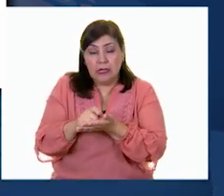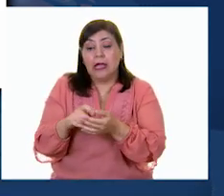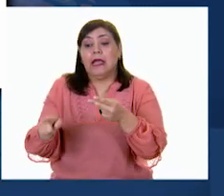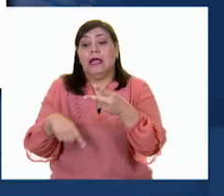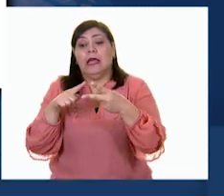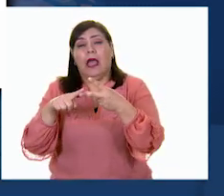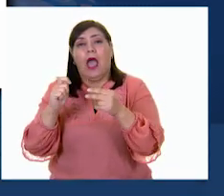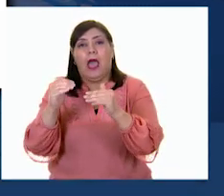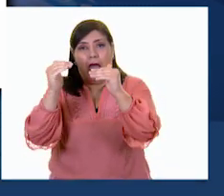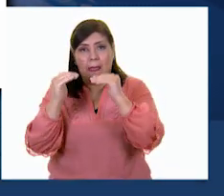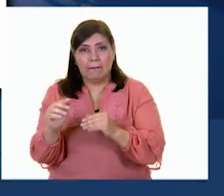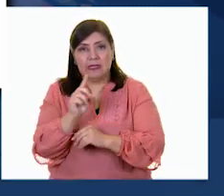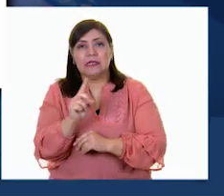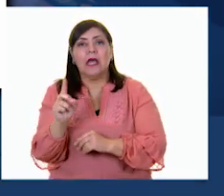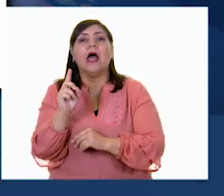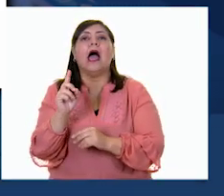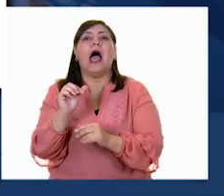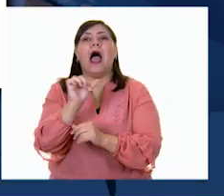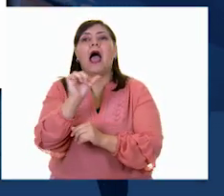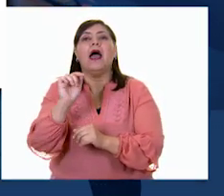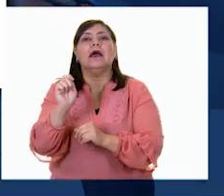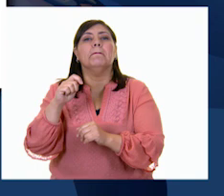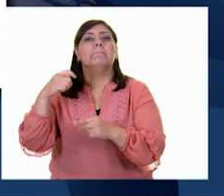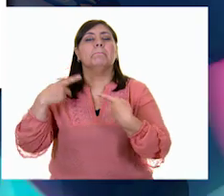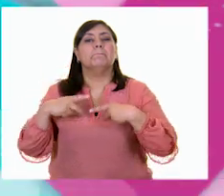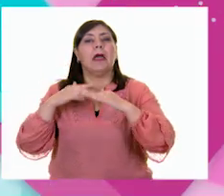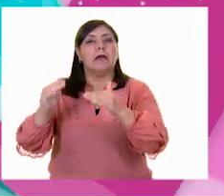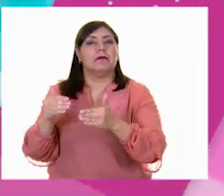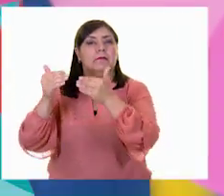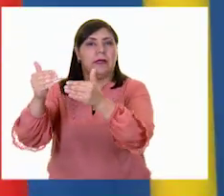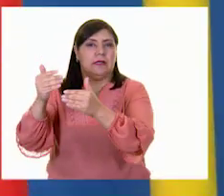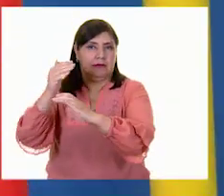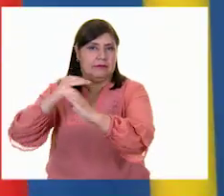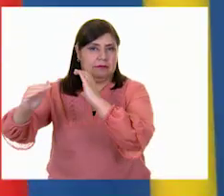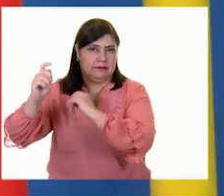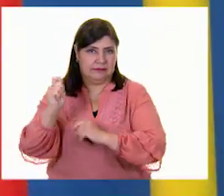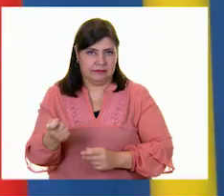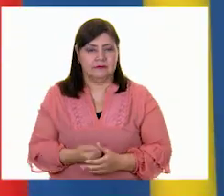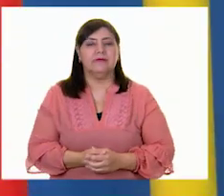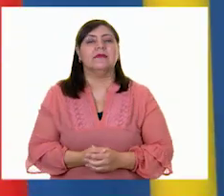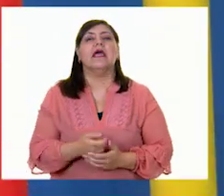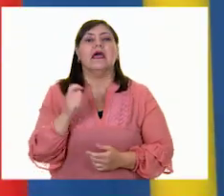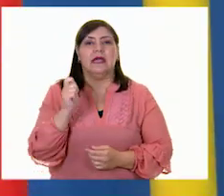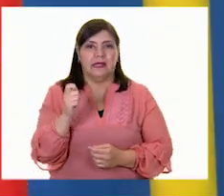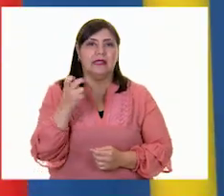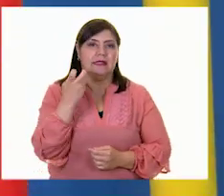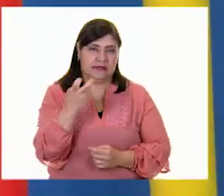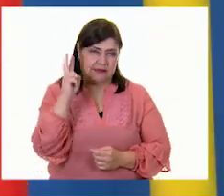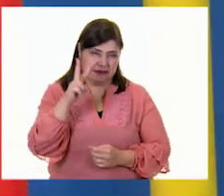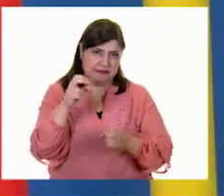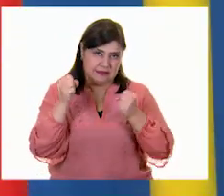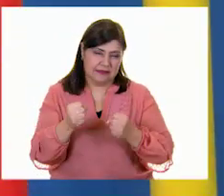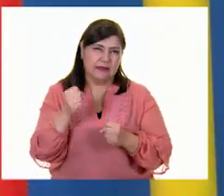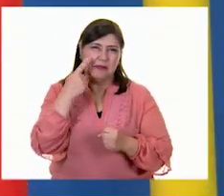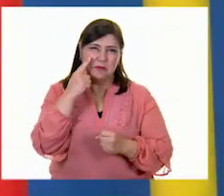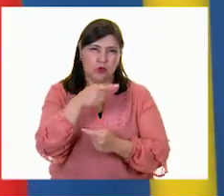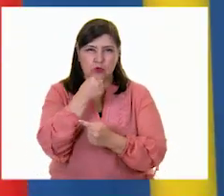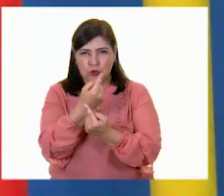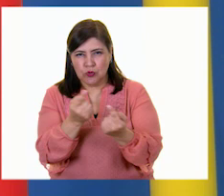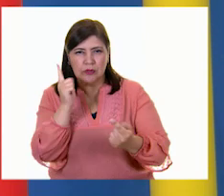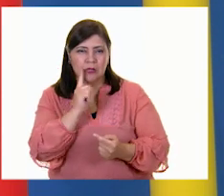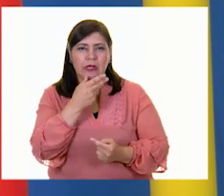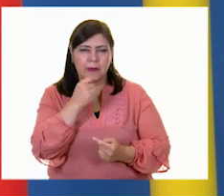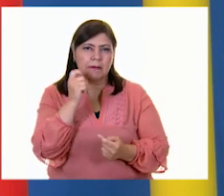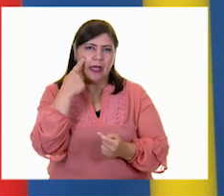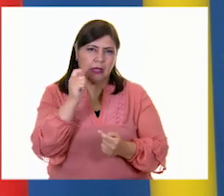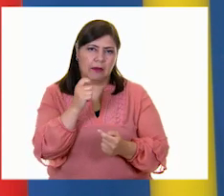los del destinatario. Y ahora sí ya me quedó clarísimo. Y seguro que a las y los niños también. Y ya en adelante el